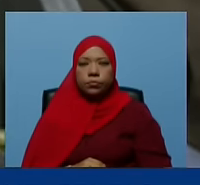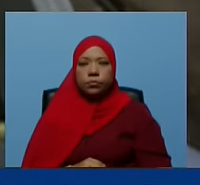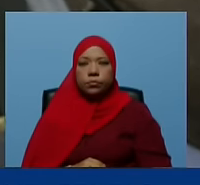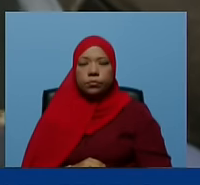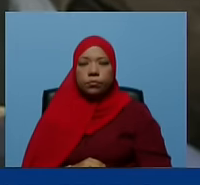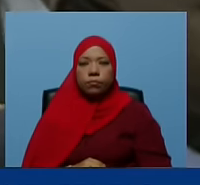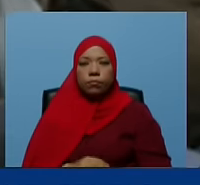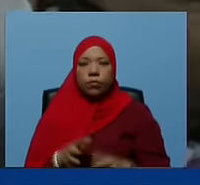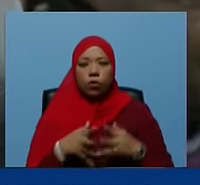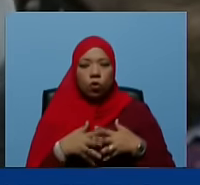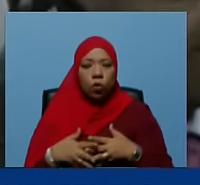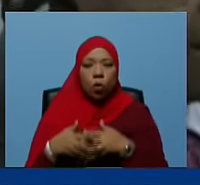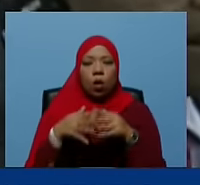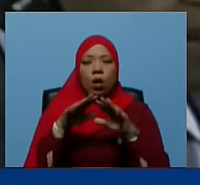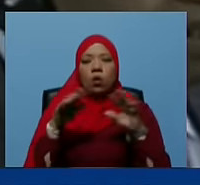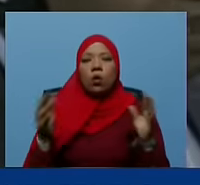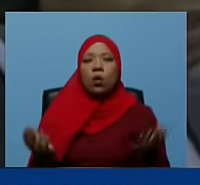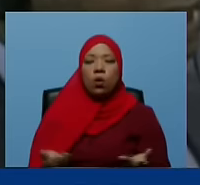Los imperios del mundo